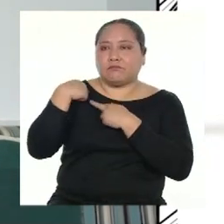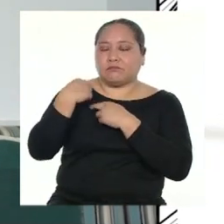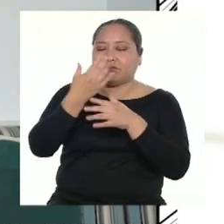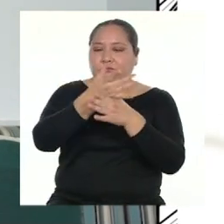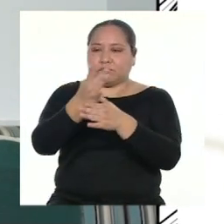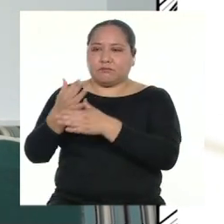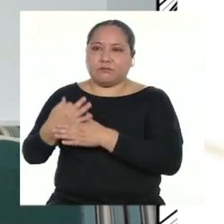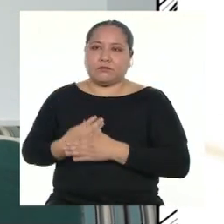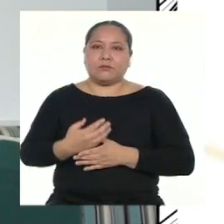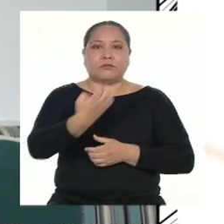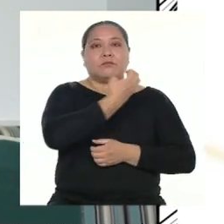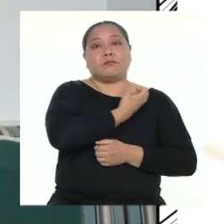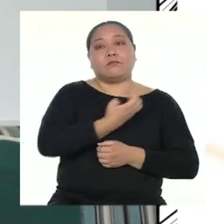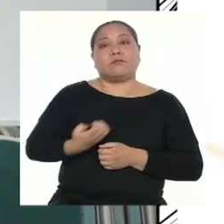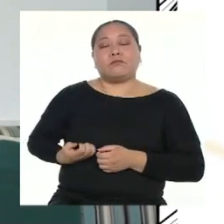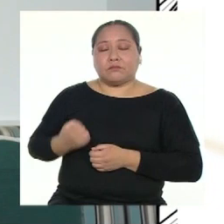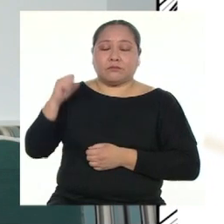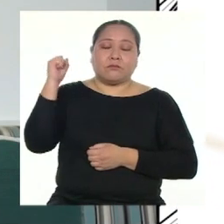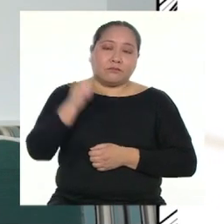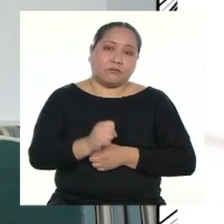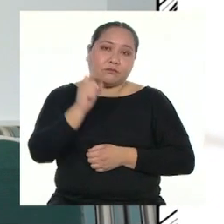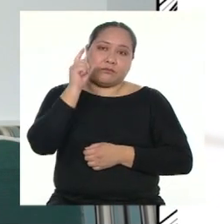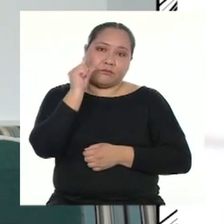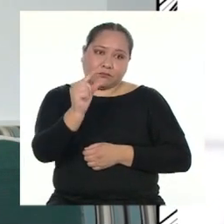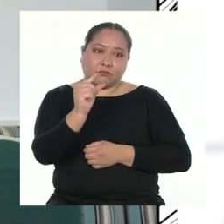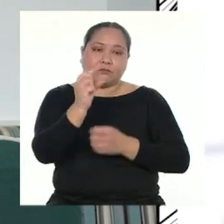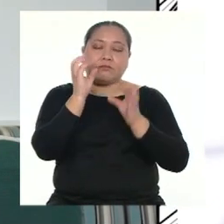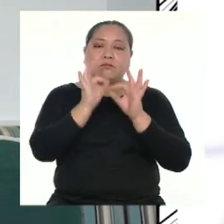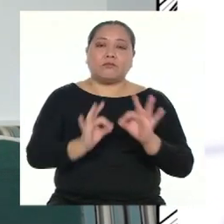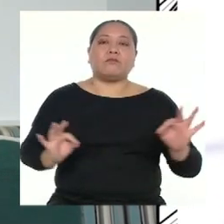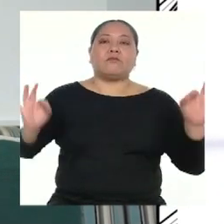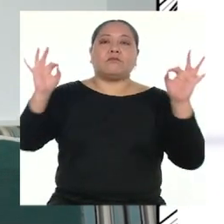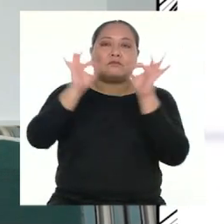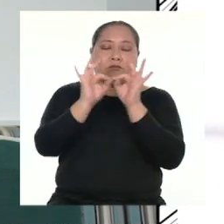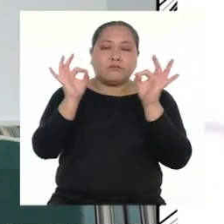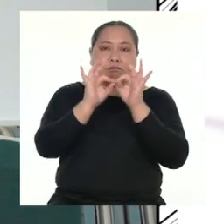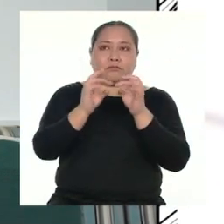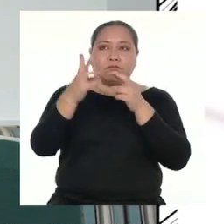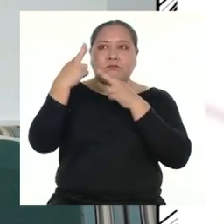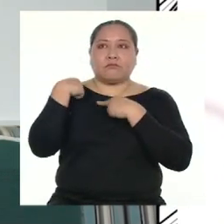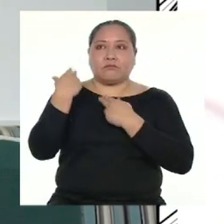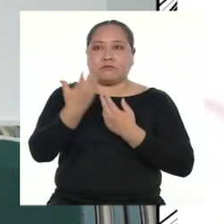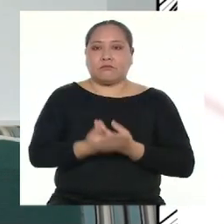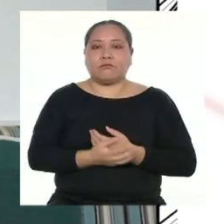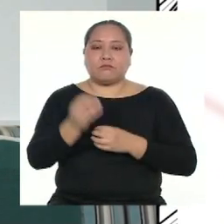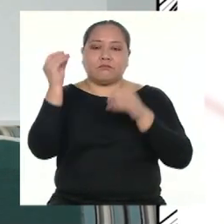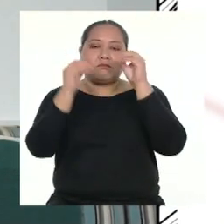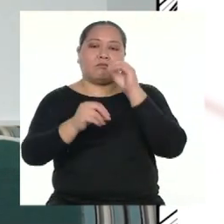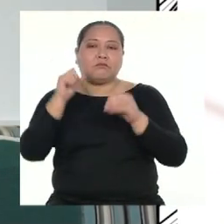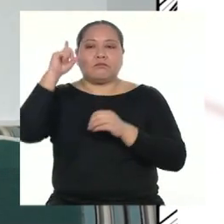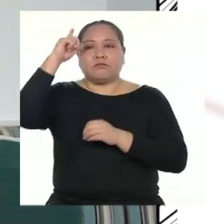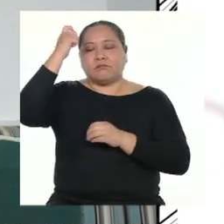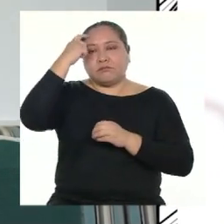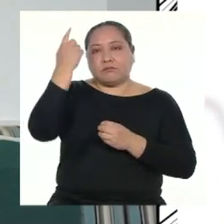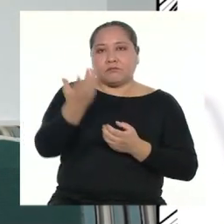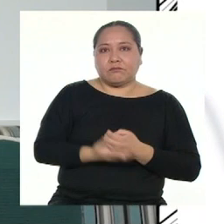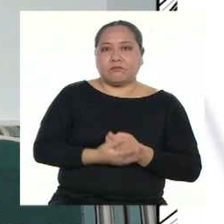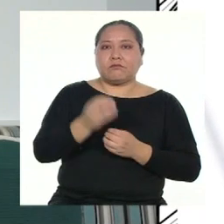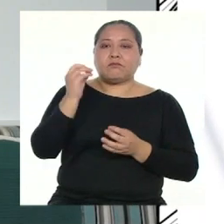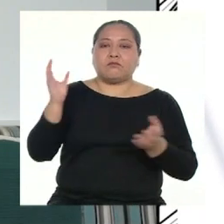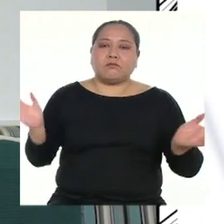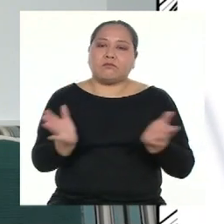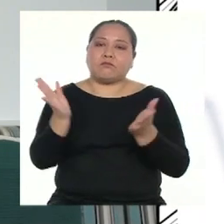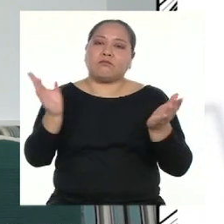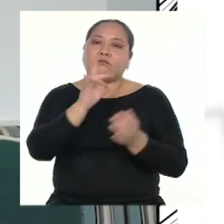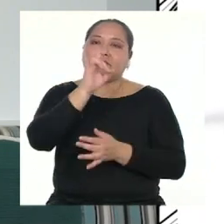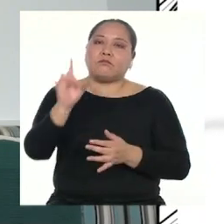compartidas. El gobierno, por supuesto, tiene una importante responsabilidad al generar políticas públicas que tienden a